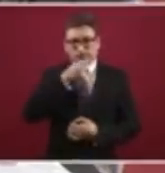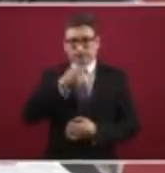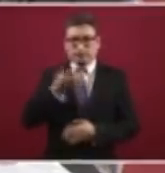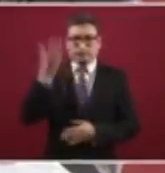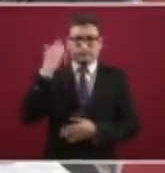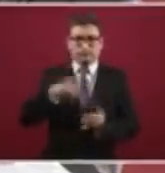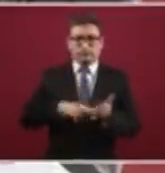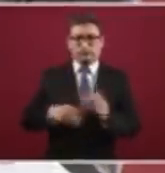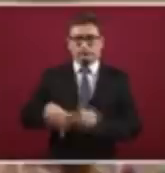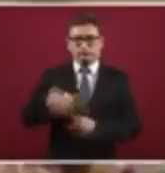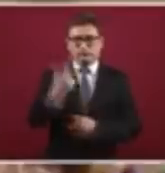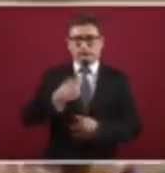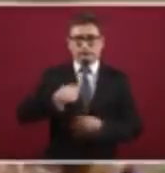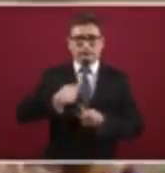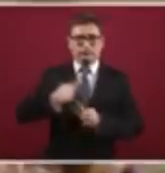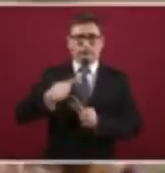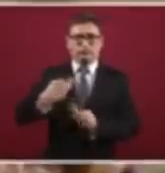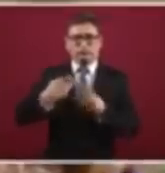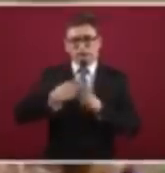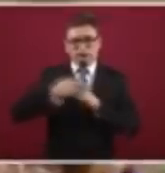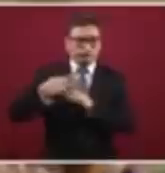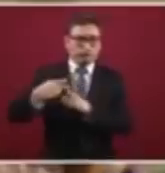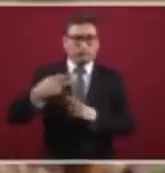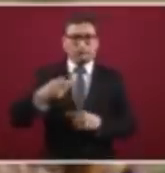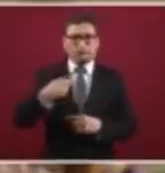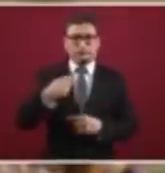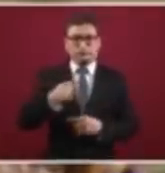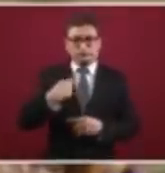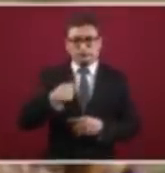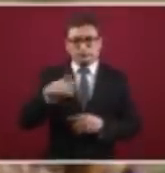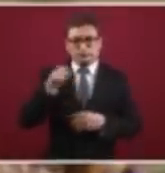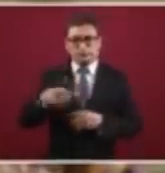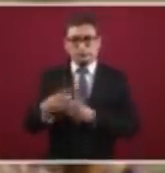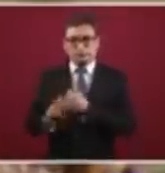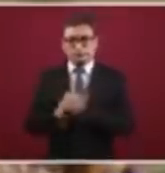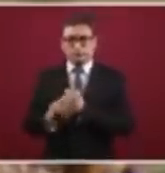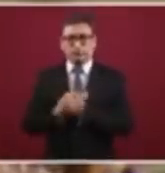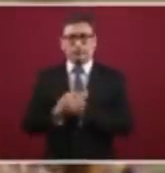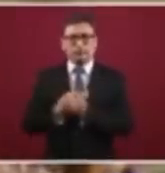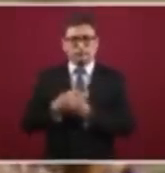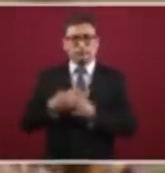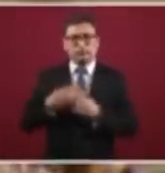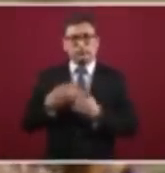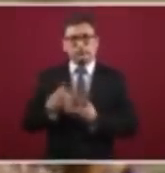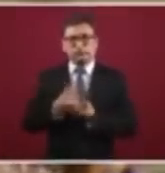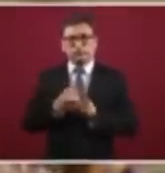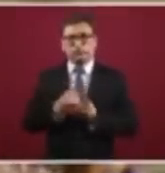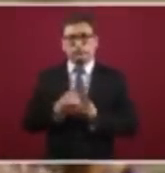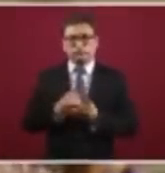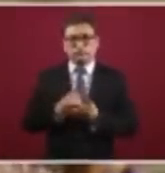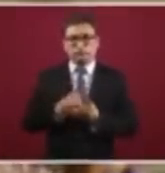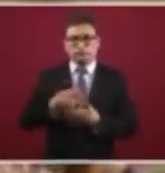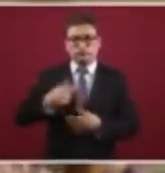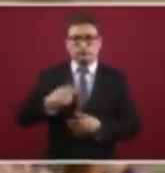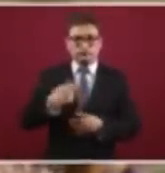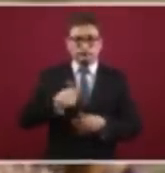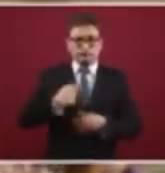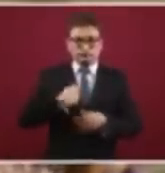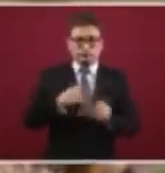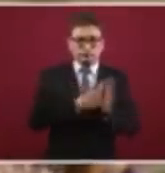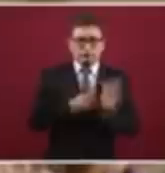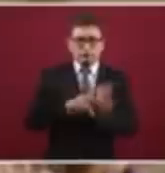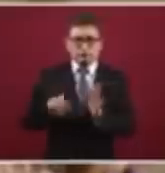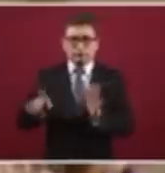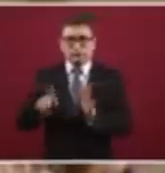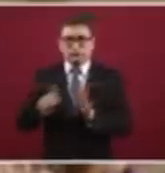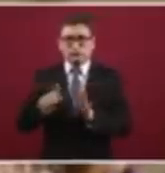2012 fui secuestrado soy en el mecanismo de protección y estas voces por todos los demás periodistas no solamente